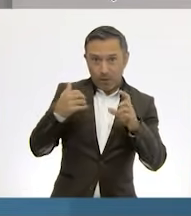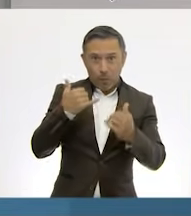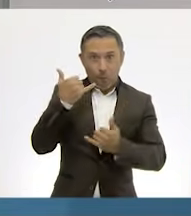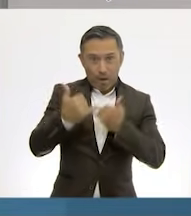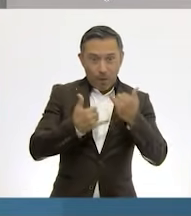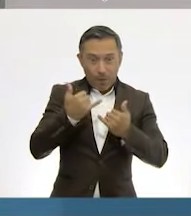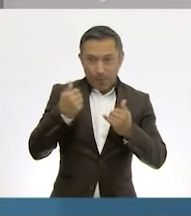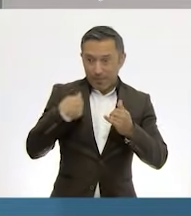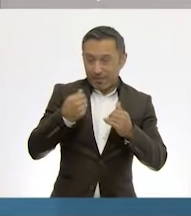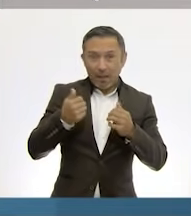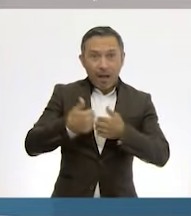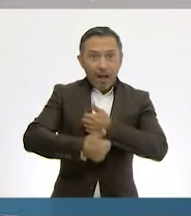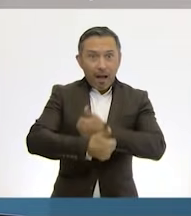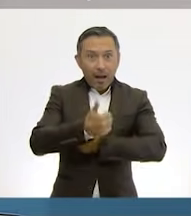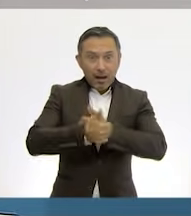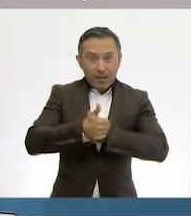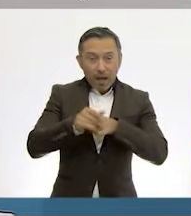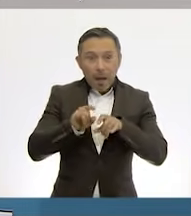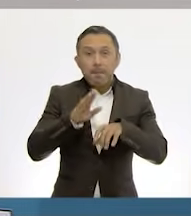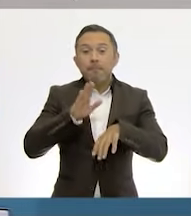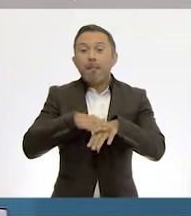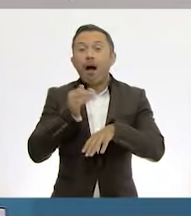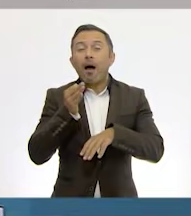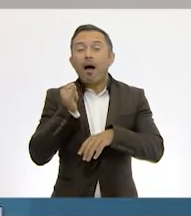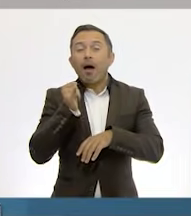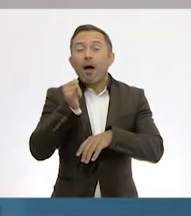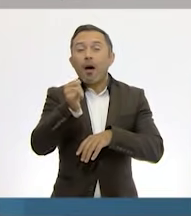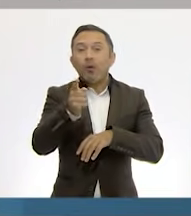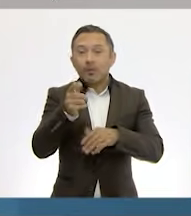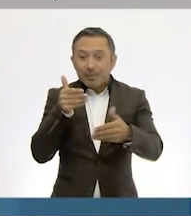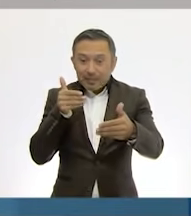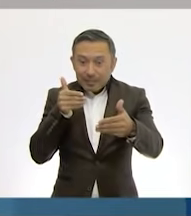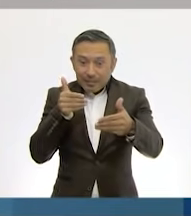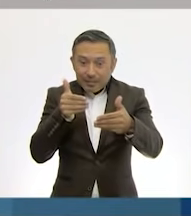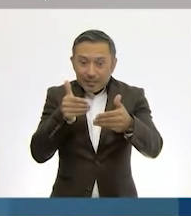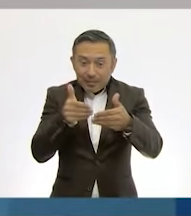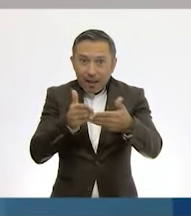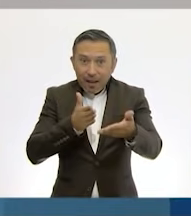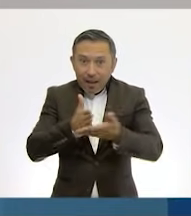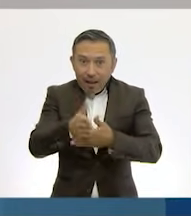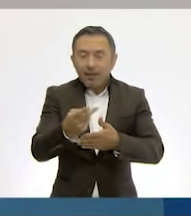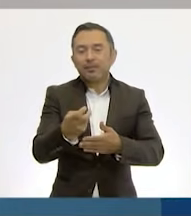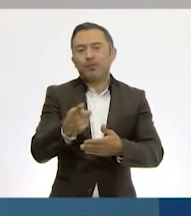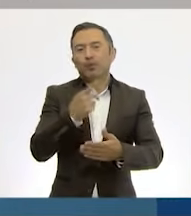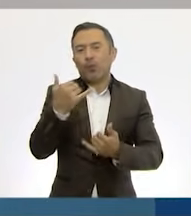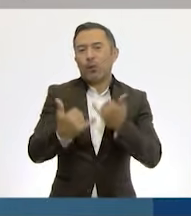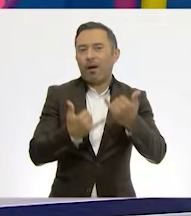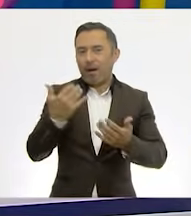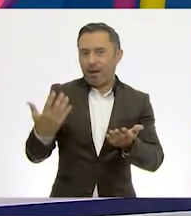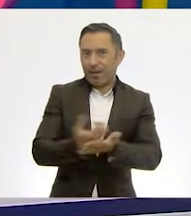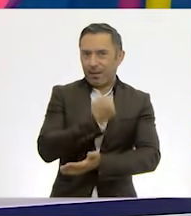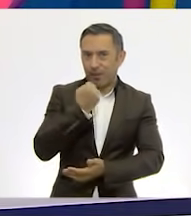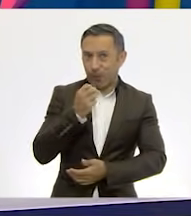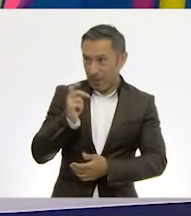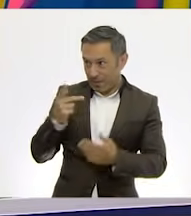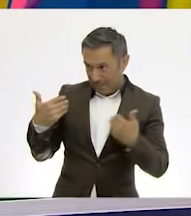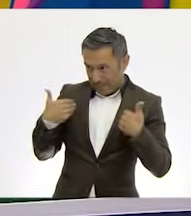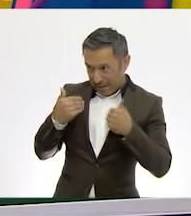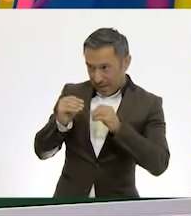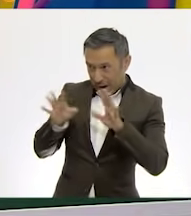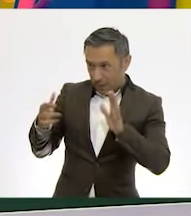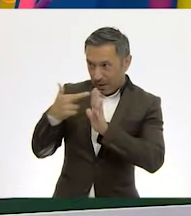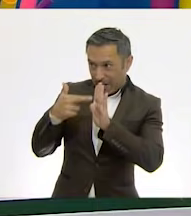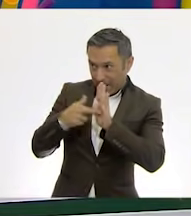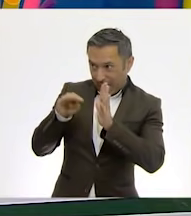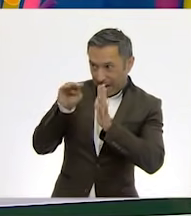carreritas. Pusieron atención, te quedaron claras las instrucciones, María, ya estás listísima para jugar. Clarísimas,